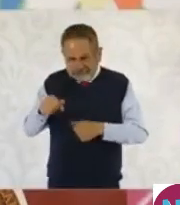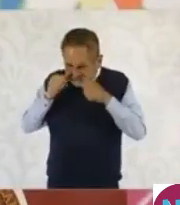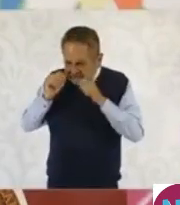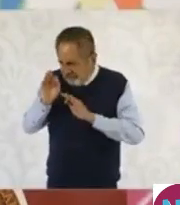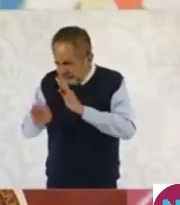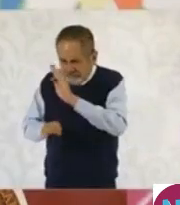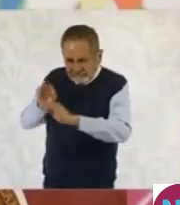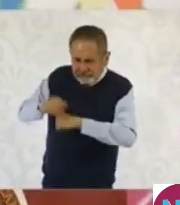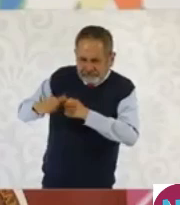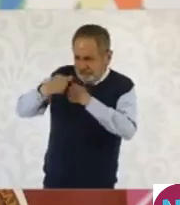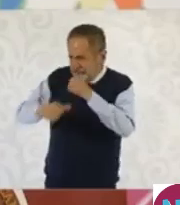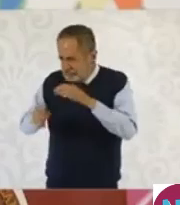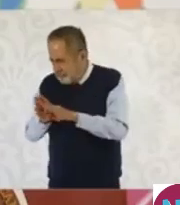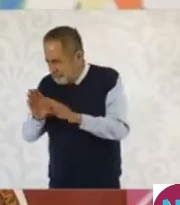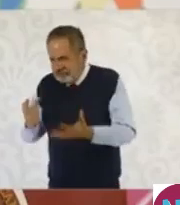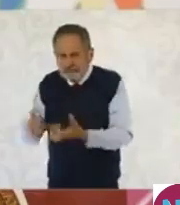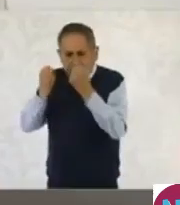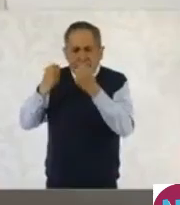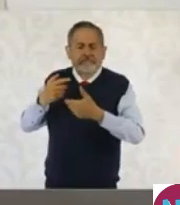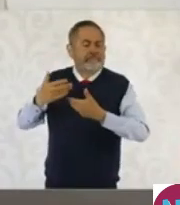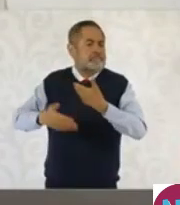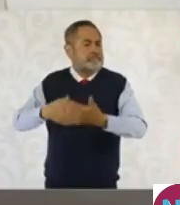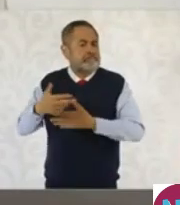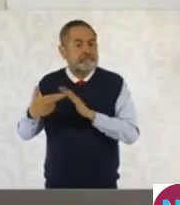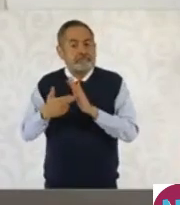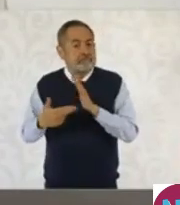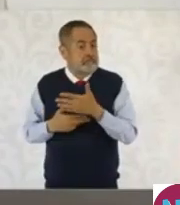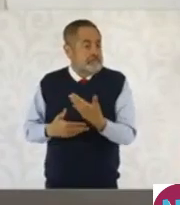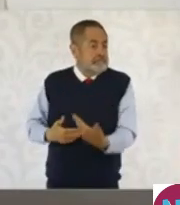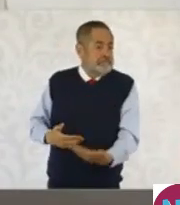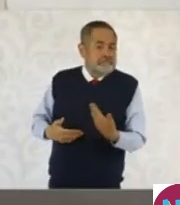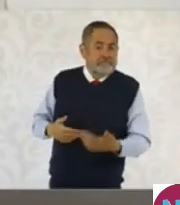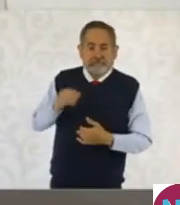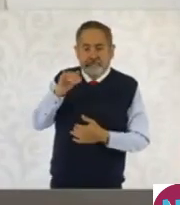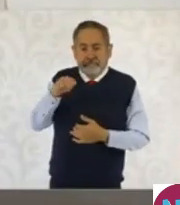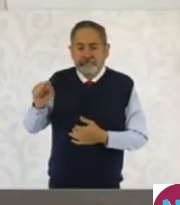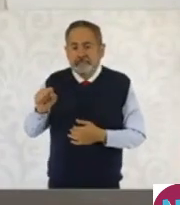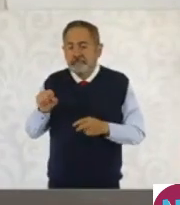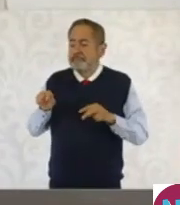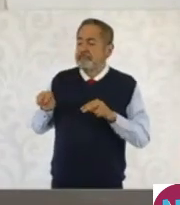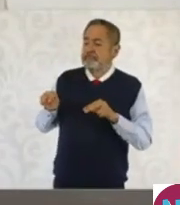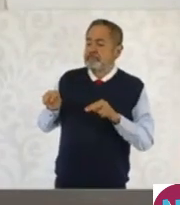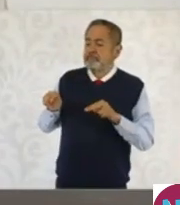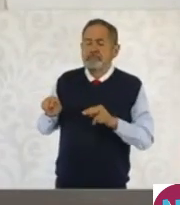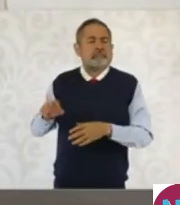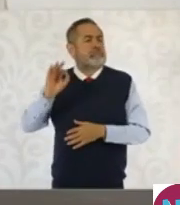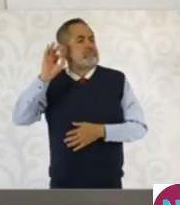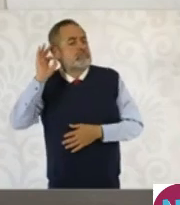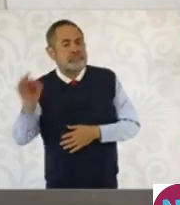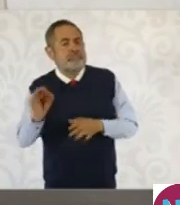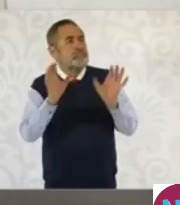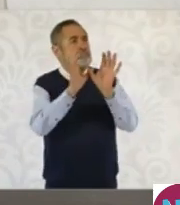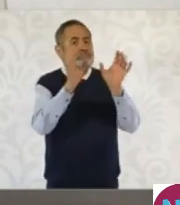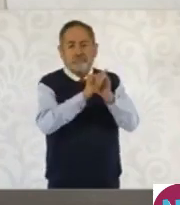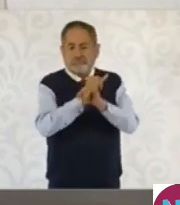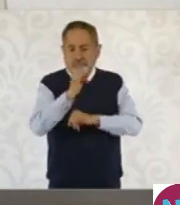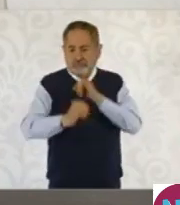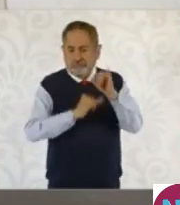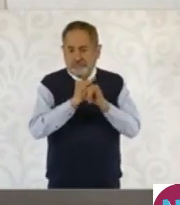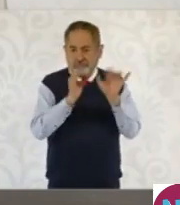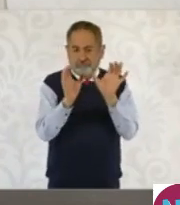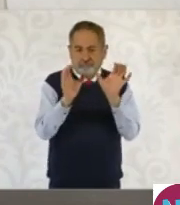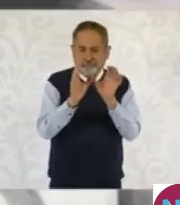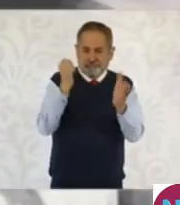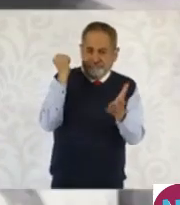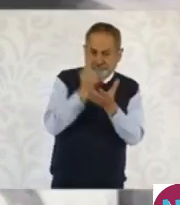estos protocolos médicos que sigue ahora el hospital han dado que dio esta